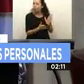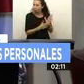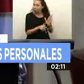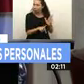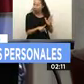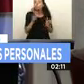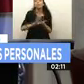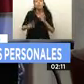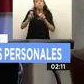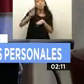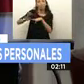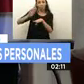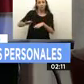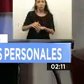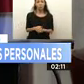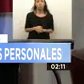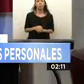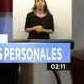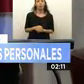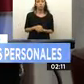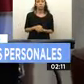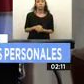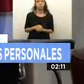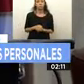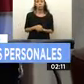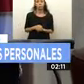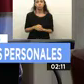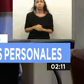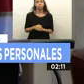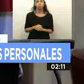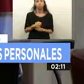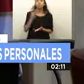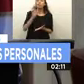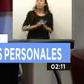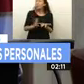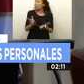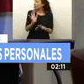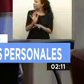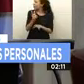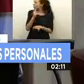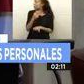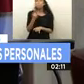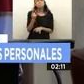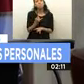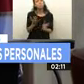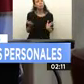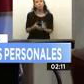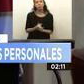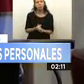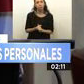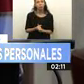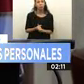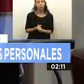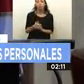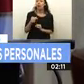deuda en materia de a ver Parece Mentira que hoy